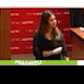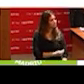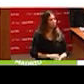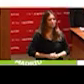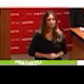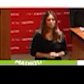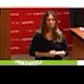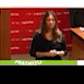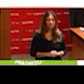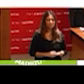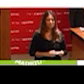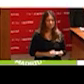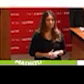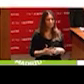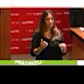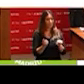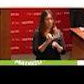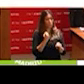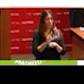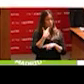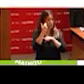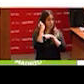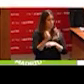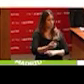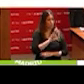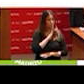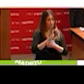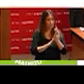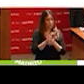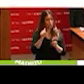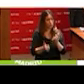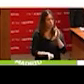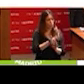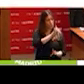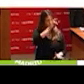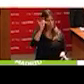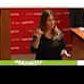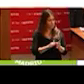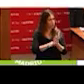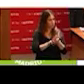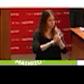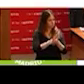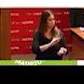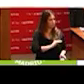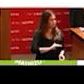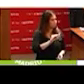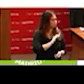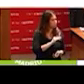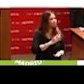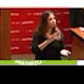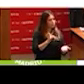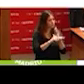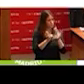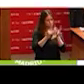personas el empleo con apoyo que os hablaba antes y que a lo largo de la mañana se se ha hablado bastante es un